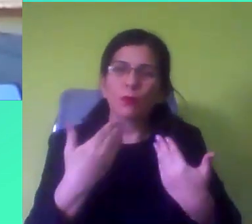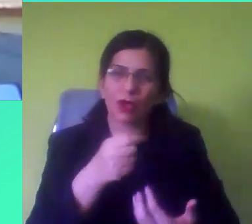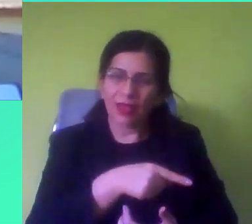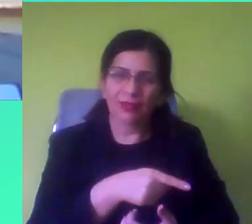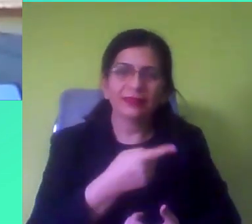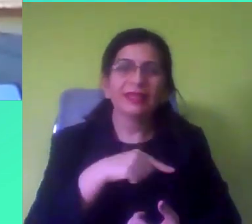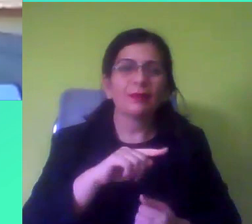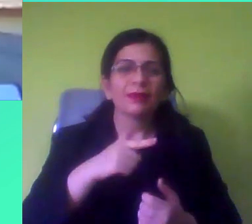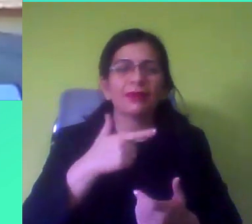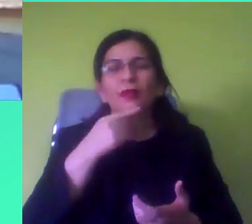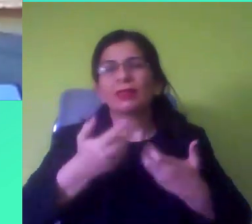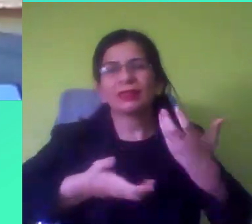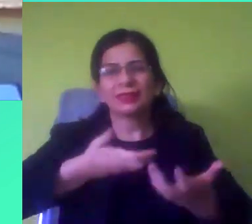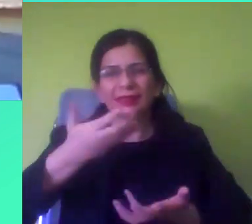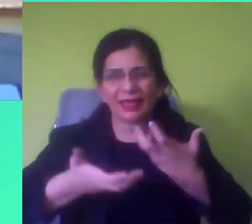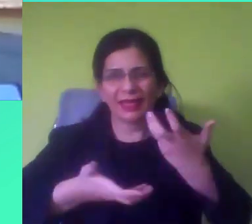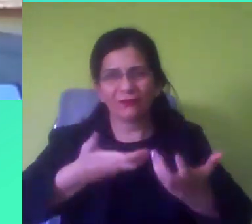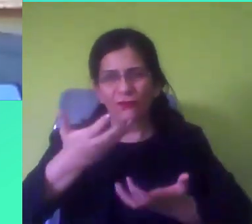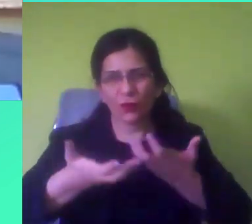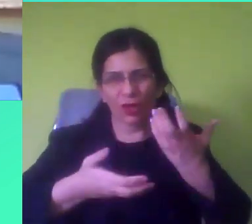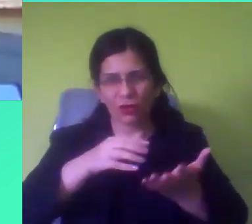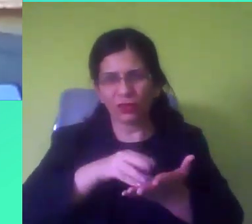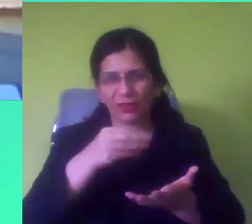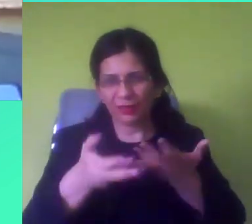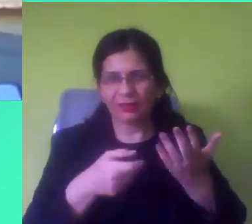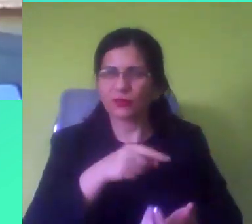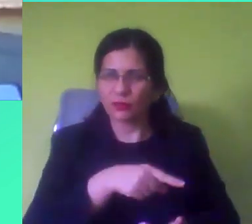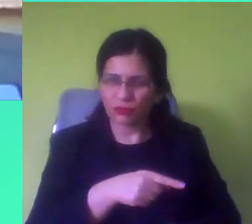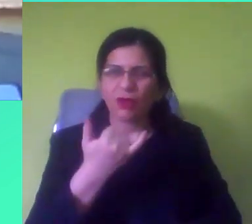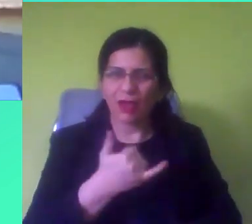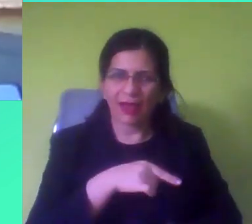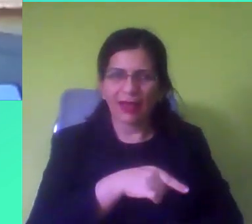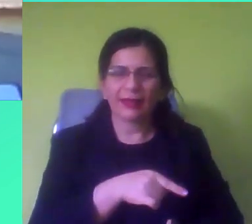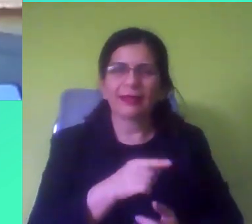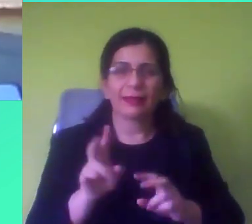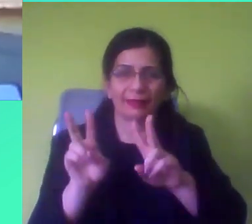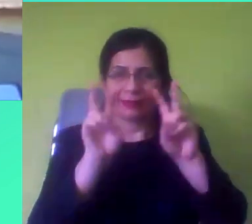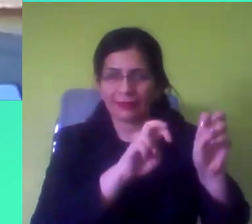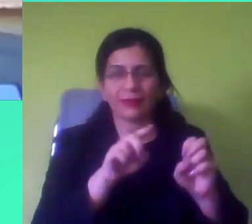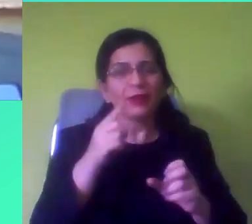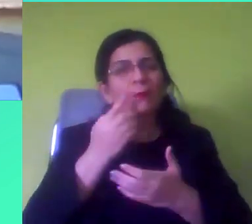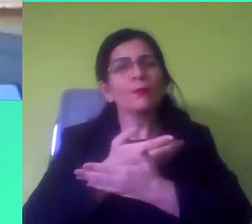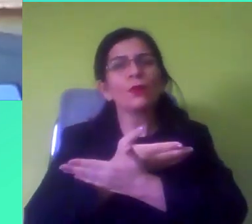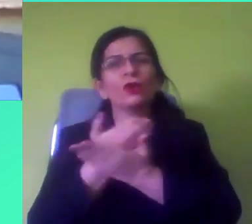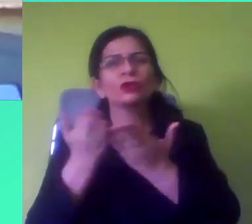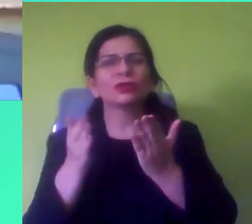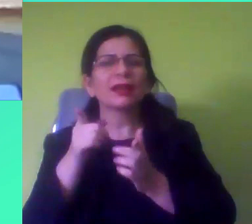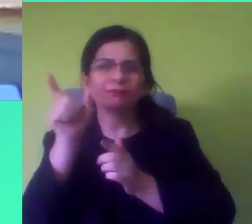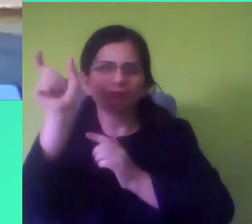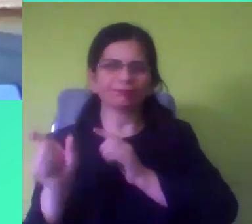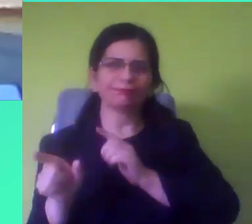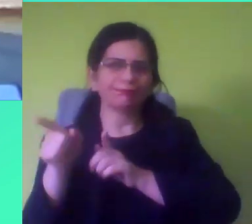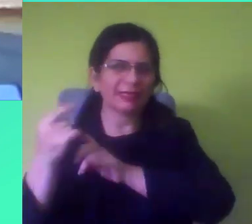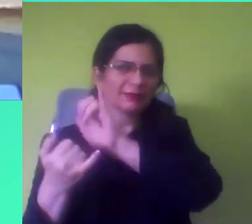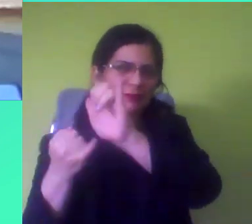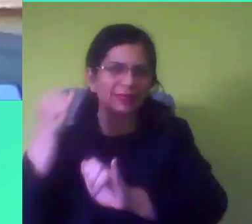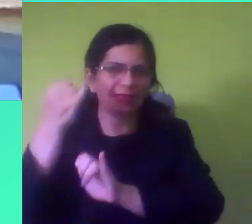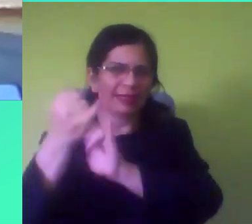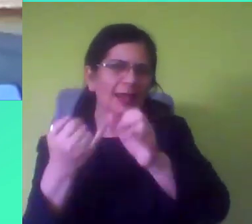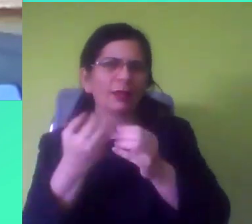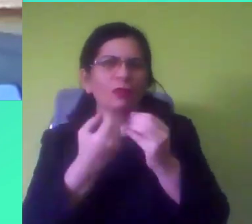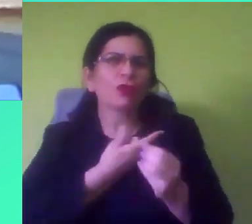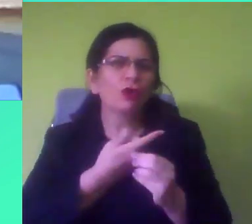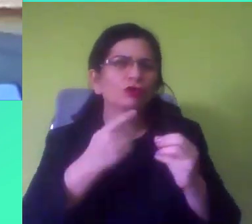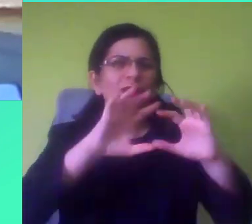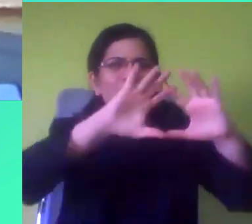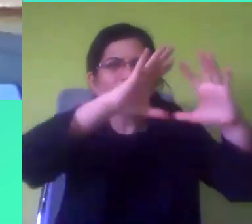Tierra del Fuego. Bueno, ahora los dejo con Lidia, que les va a explicar justamente cómo son nuestros glaciares y dónde